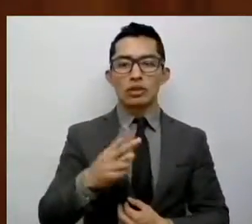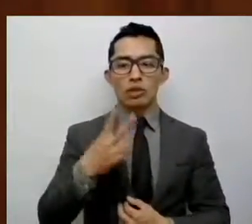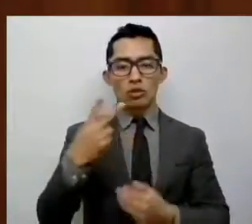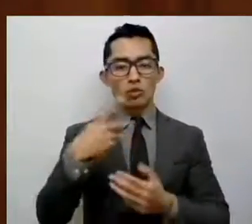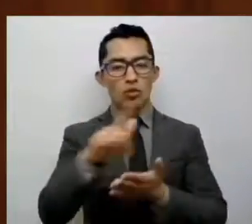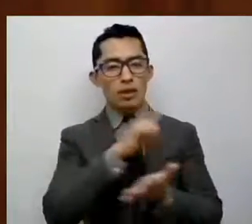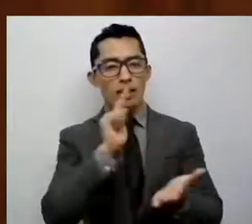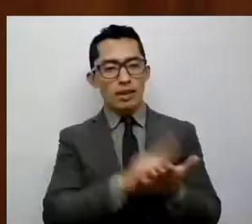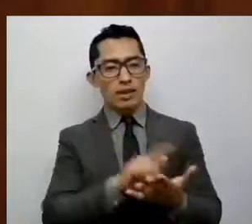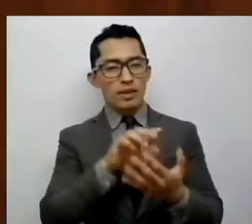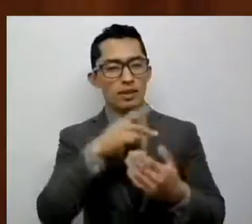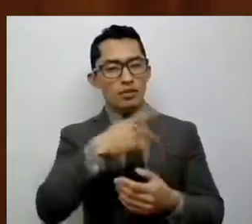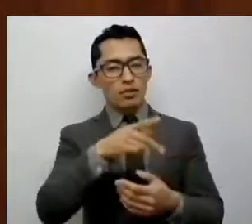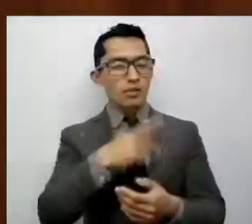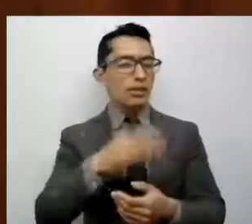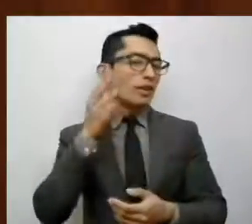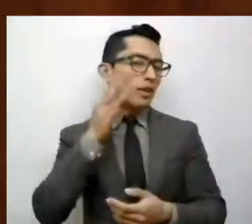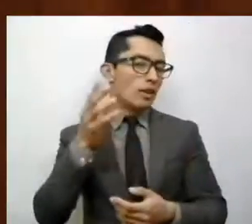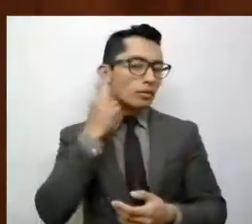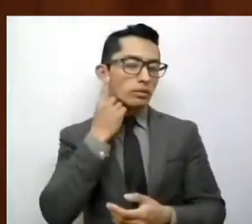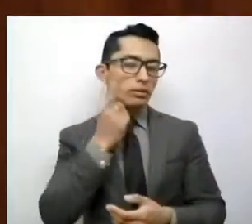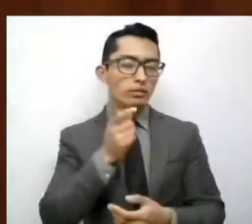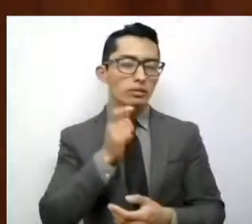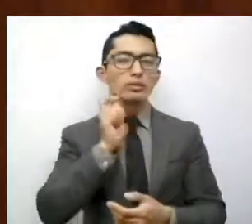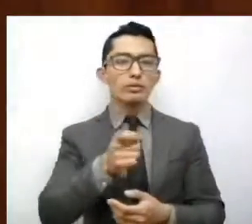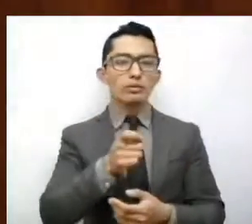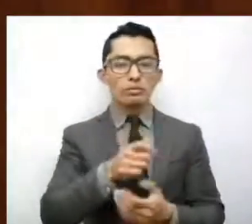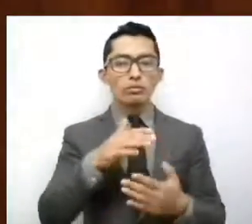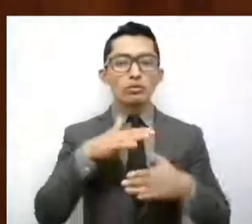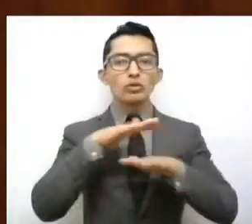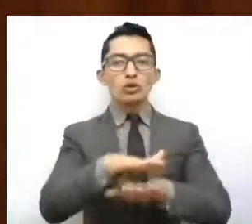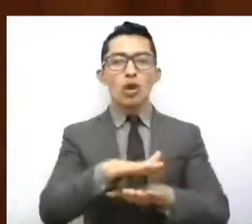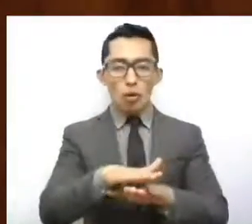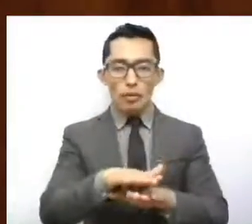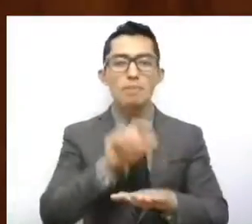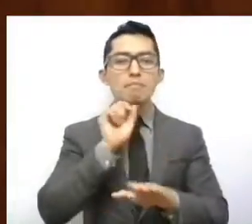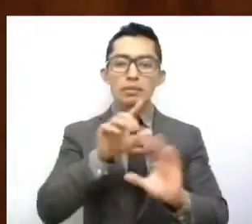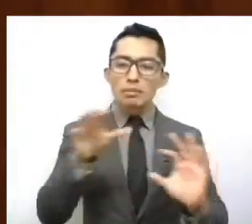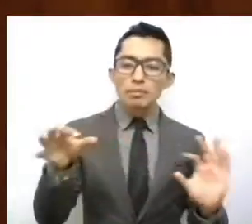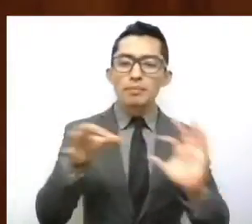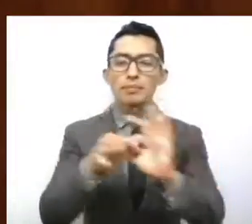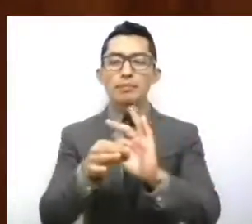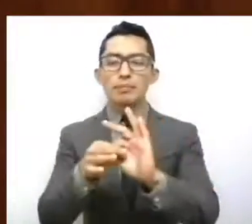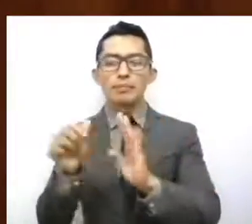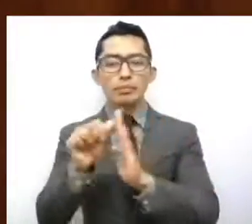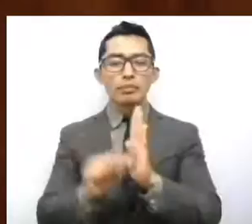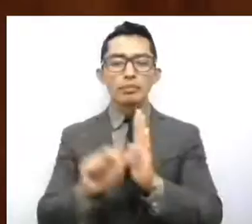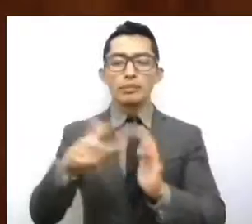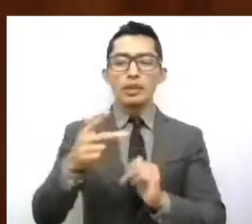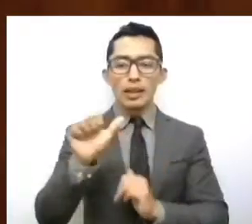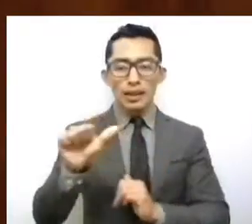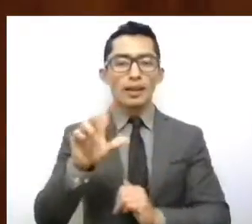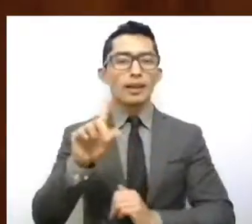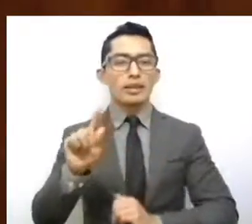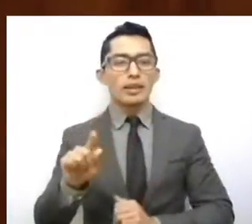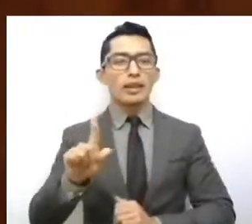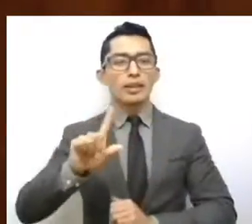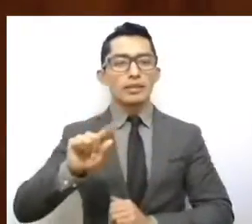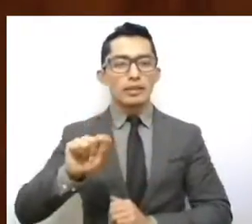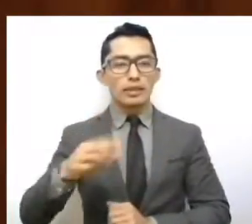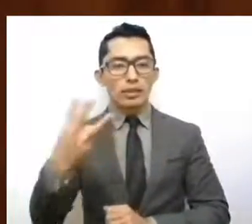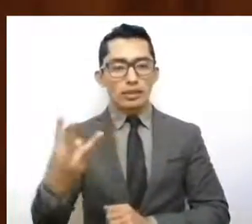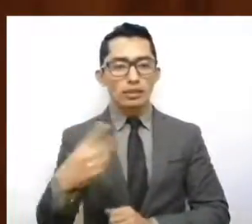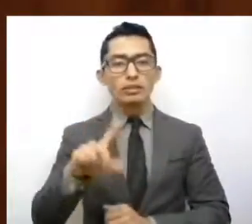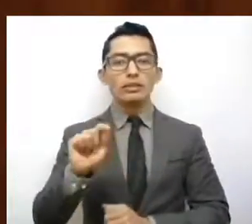Ley Orgánica del Poder Legislativo, en relación con lo previsto en los artículos 13A, 70, 73,